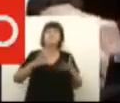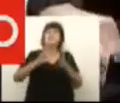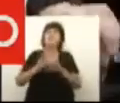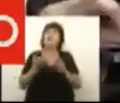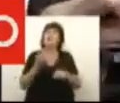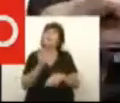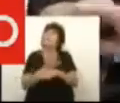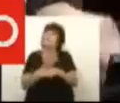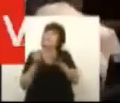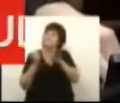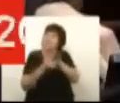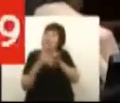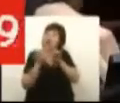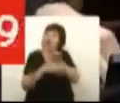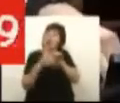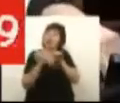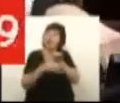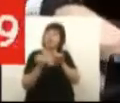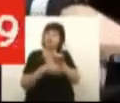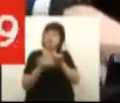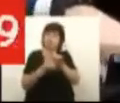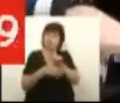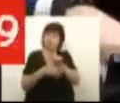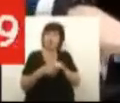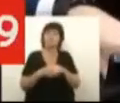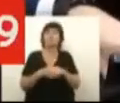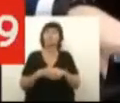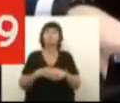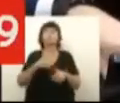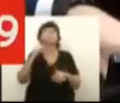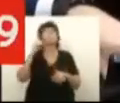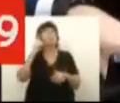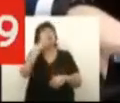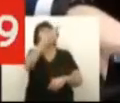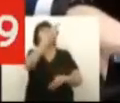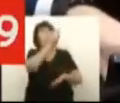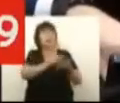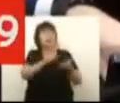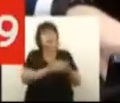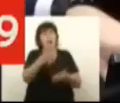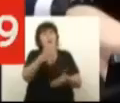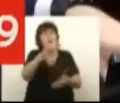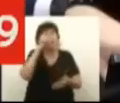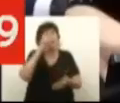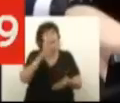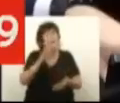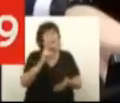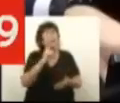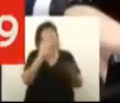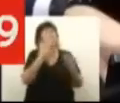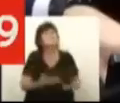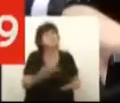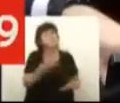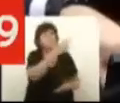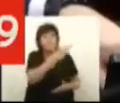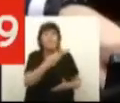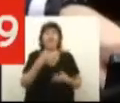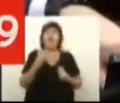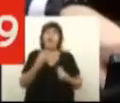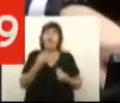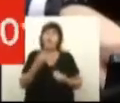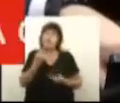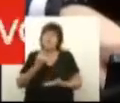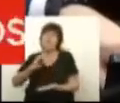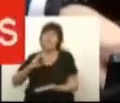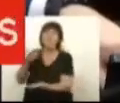han aprobado todas las leyes de ajuste y entrega y creo que en este presupuesto se repite lo mismo. Ahora bien, este presupuesto